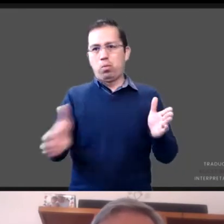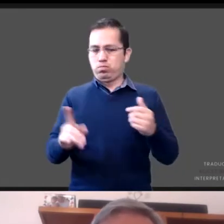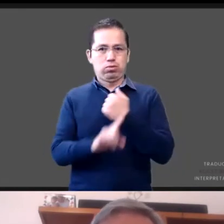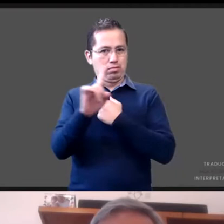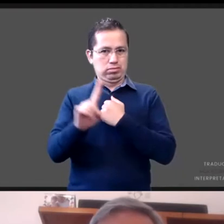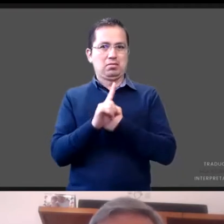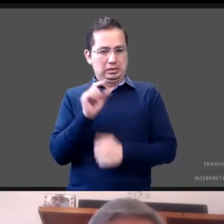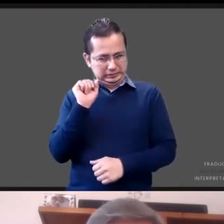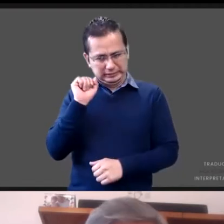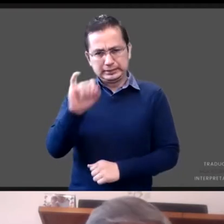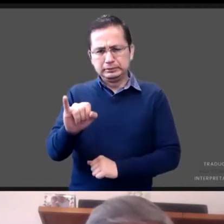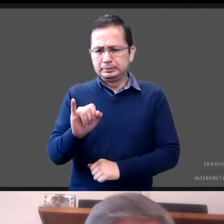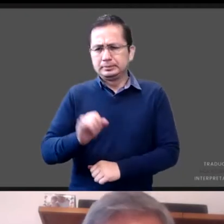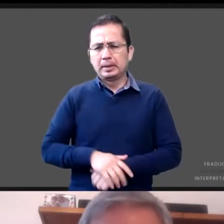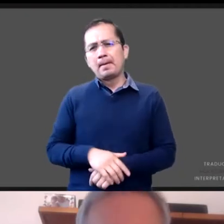también